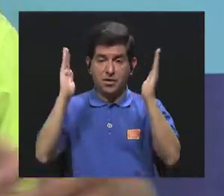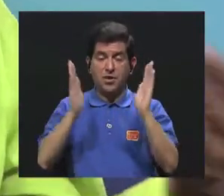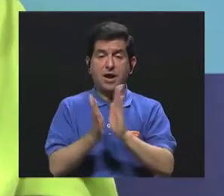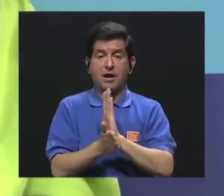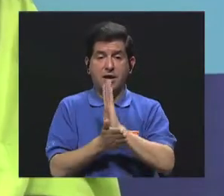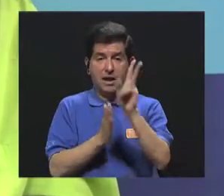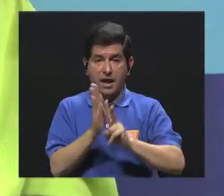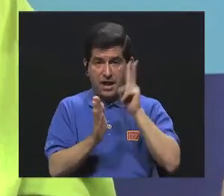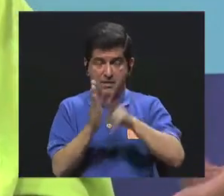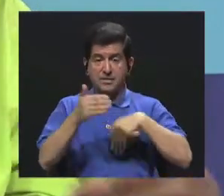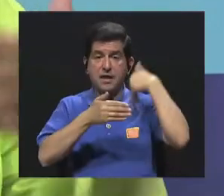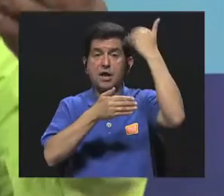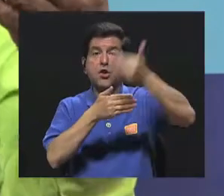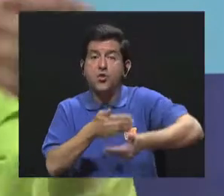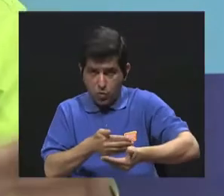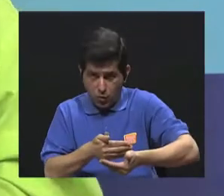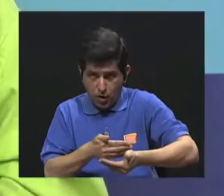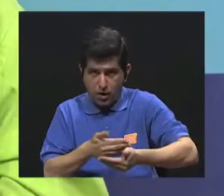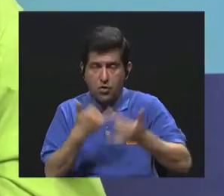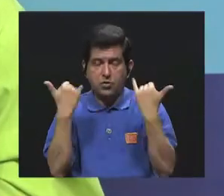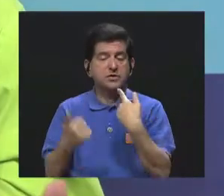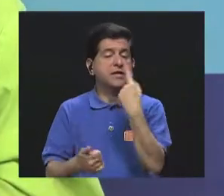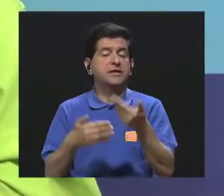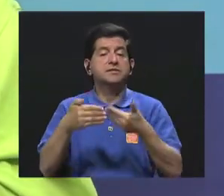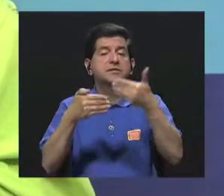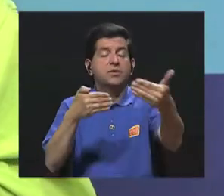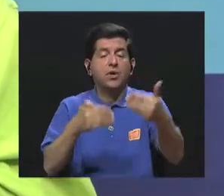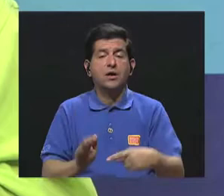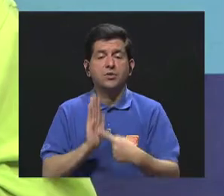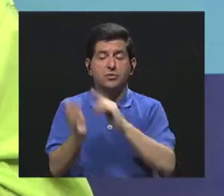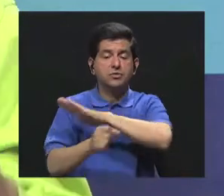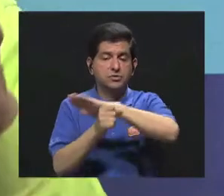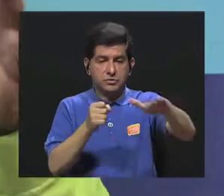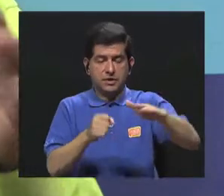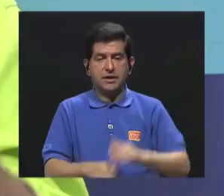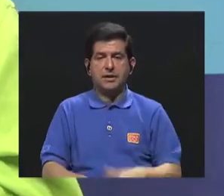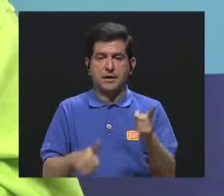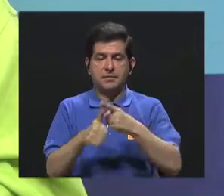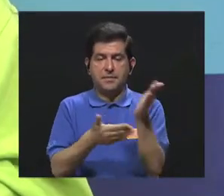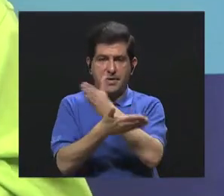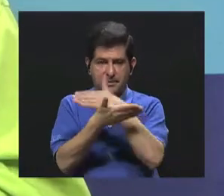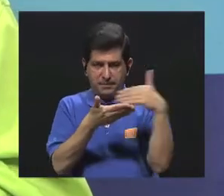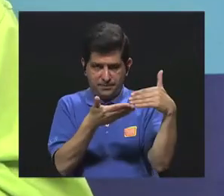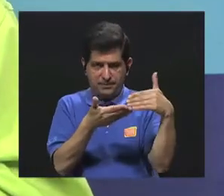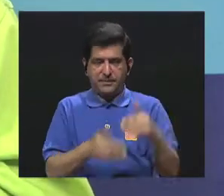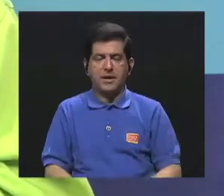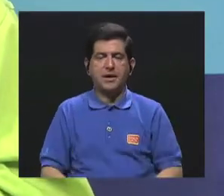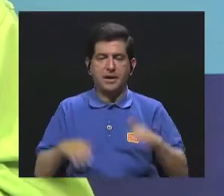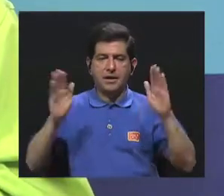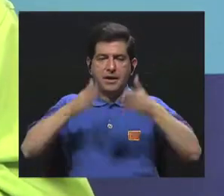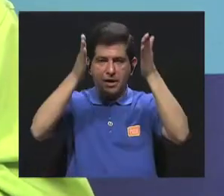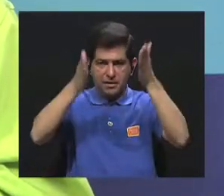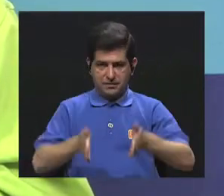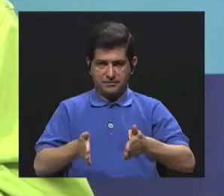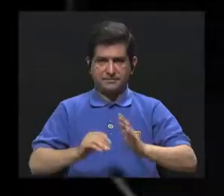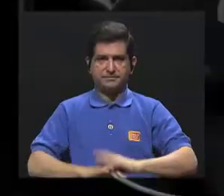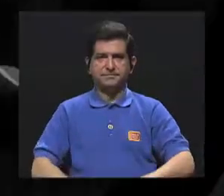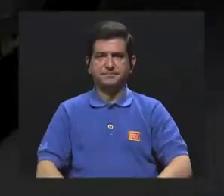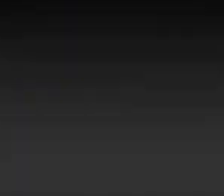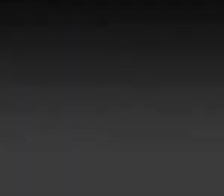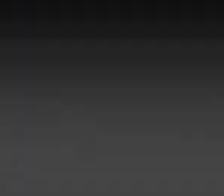en una ocasión posterior ya lo anunciaremos, sí, lo presentamos, claro, completo. Vamos a ver el primer fragmento de Los Volátiles.